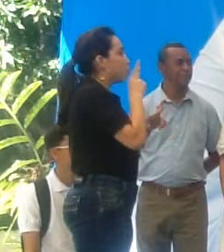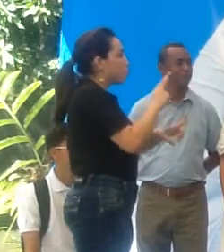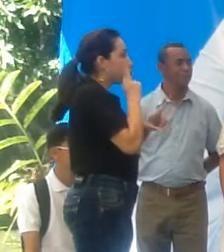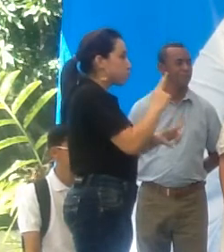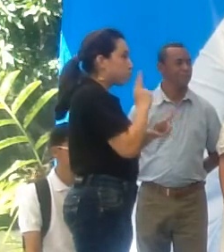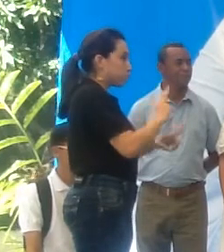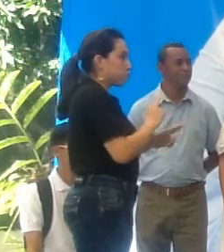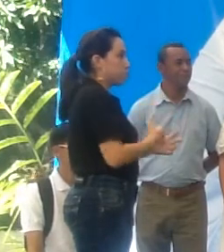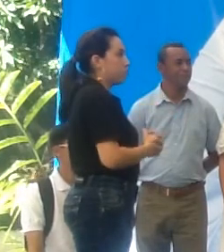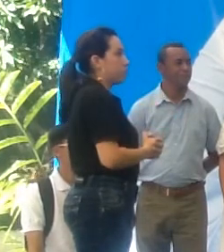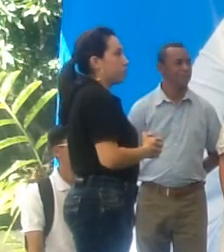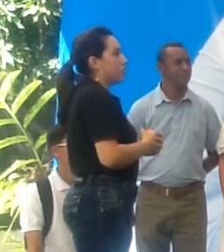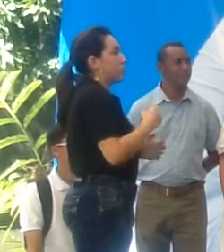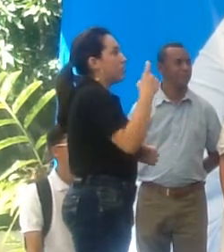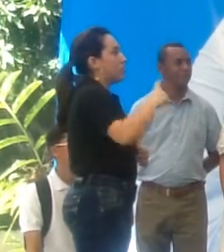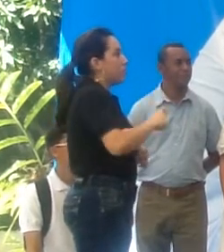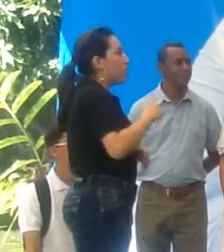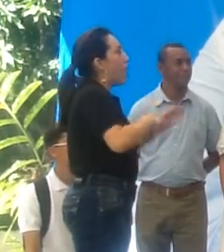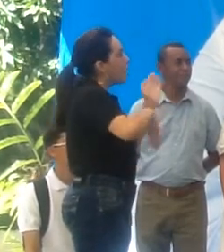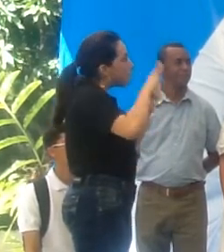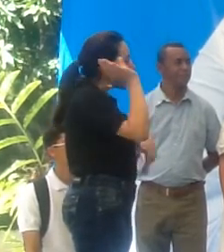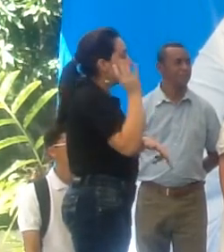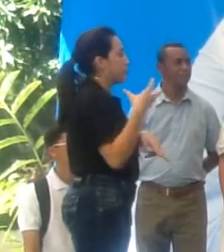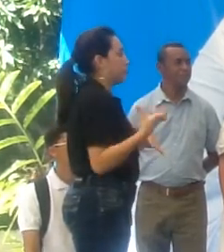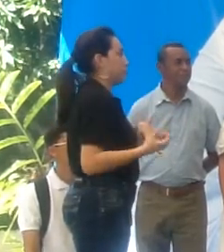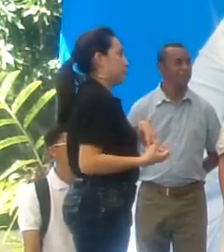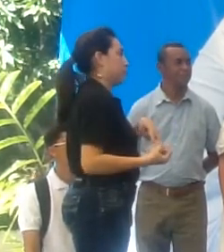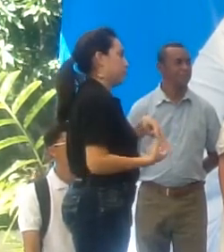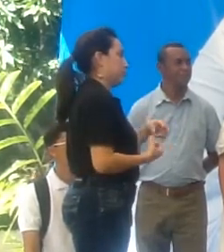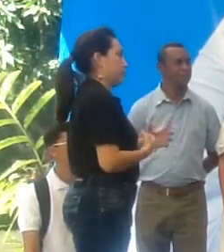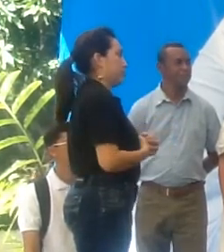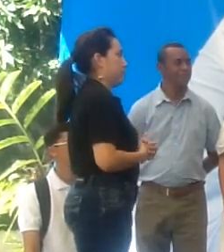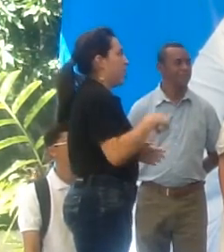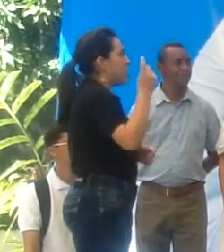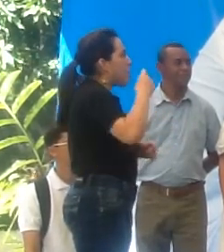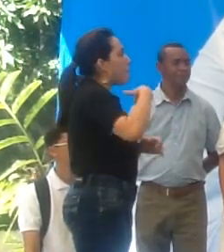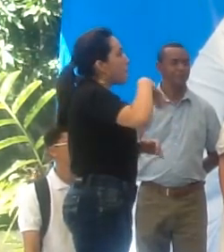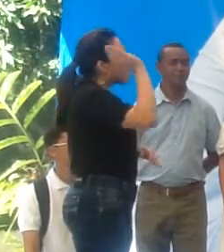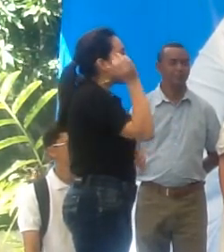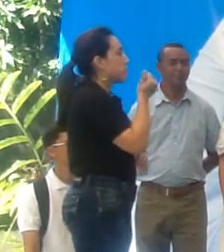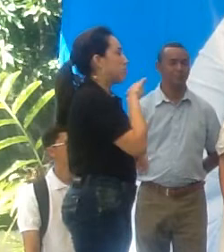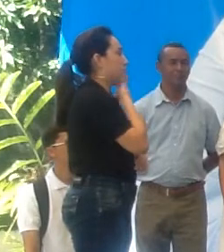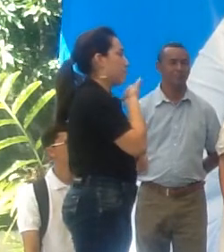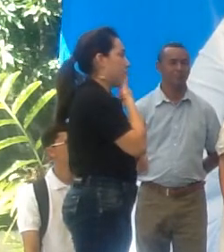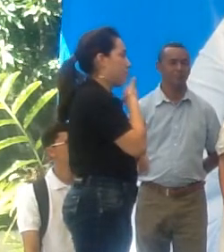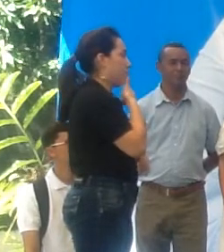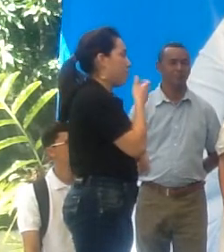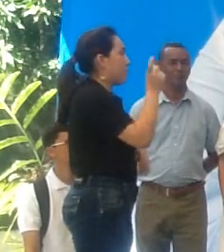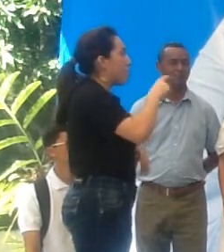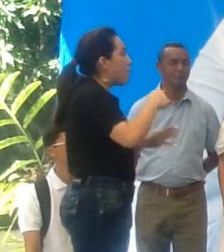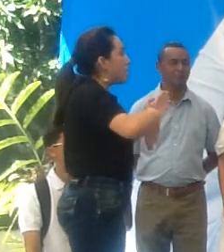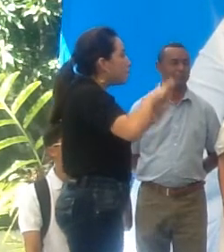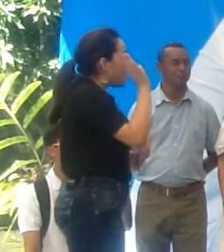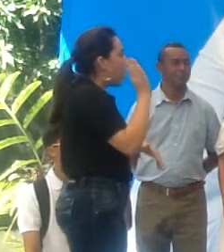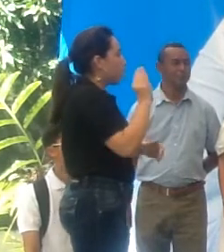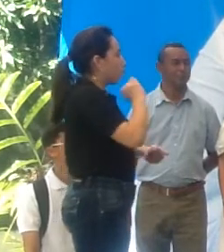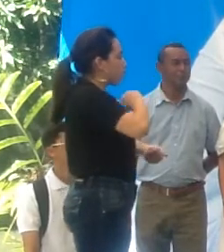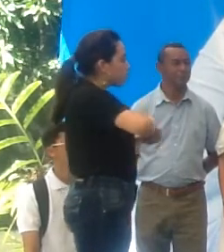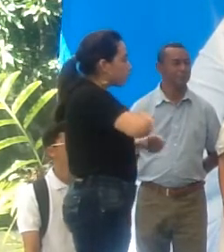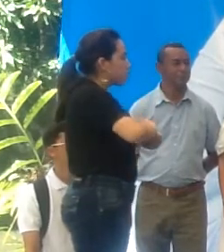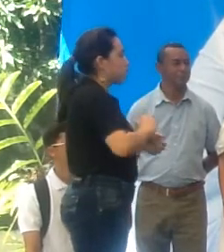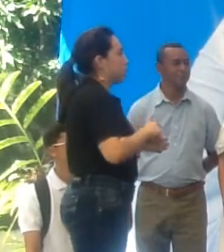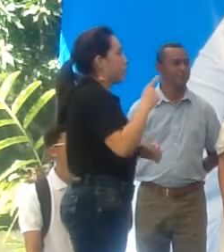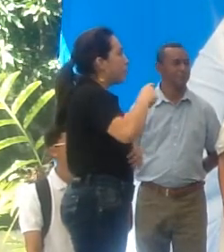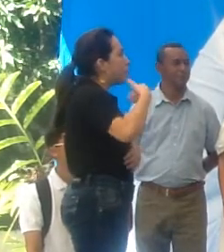reconocemos que necesitamos más educación, que necesitamos más agua, que necesitamos más seguridad,